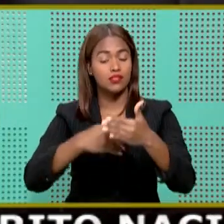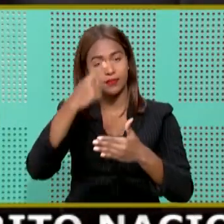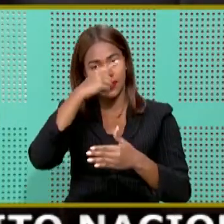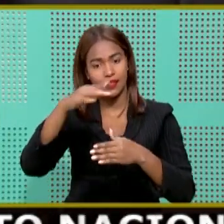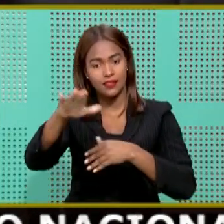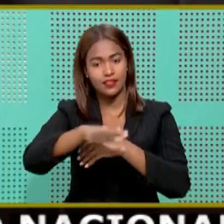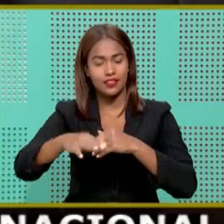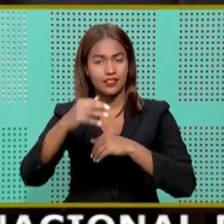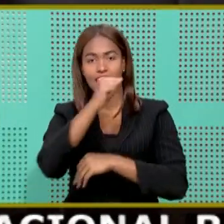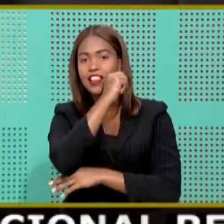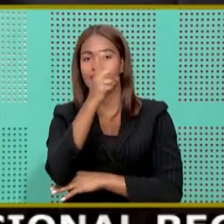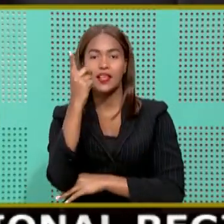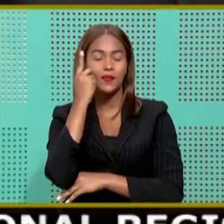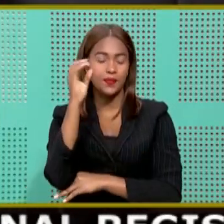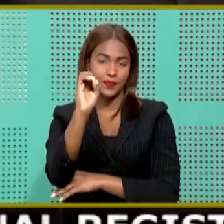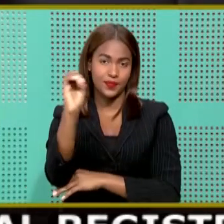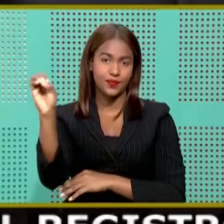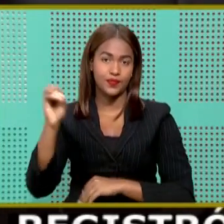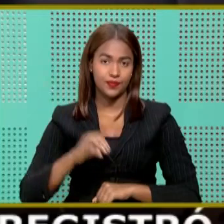Este.